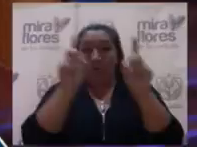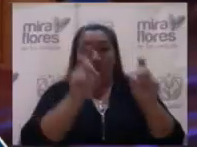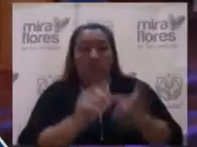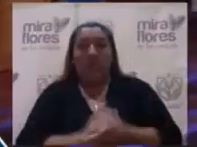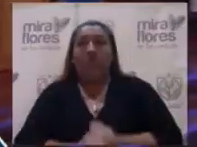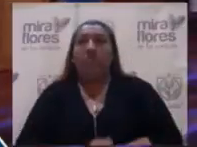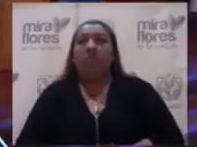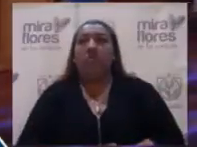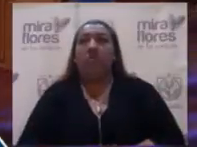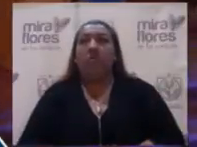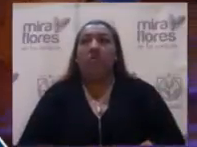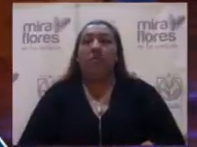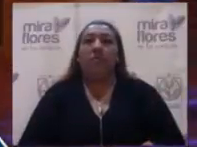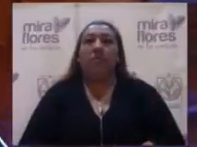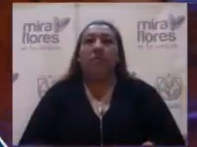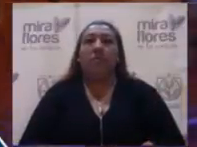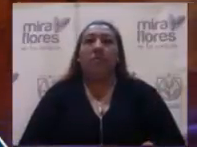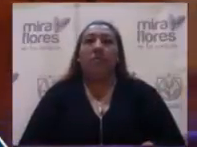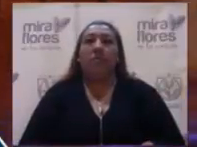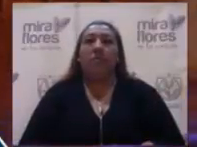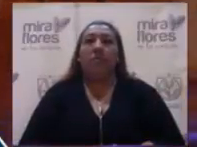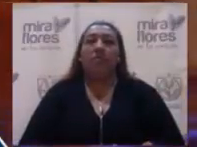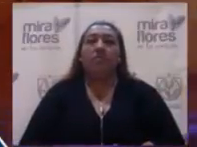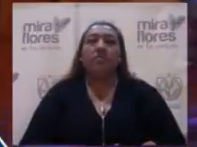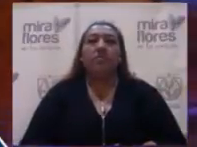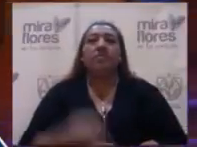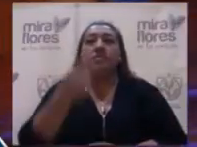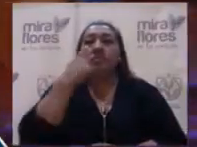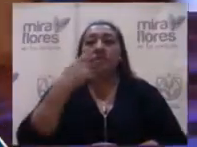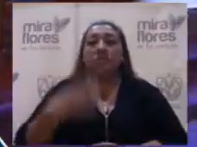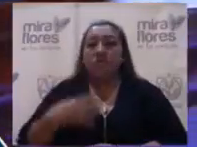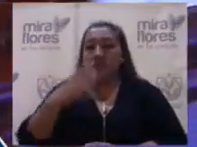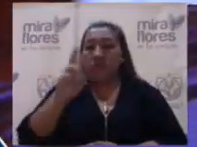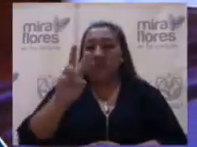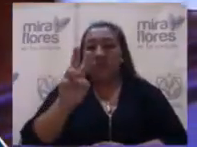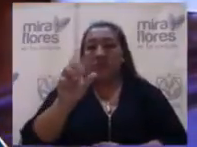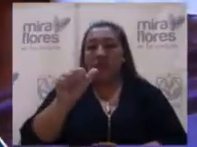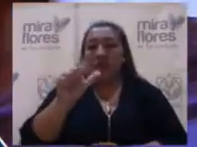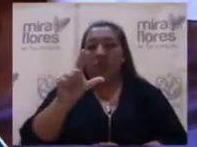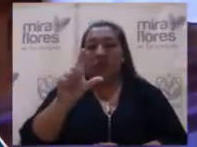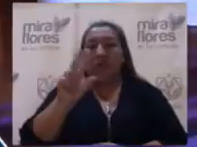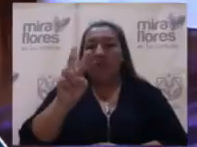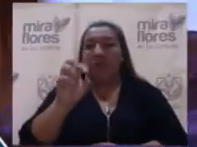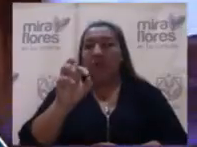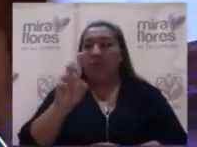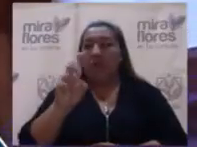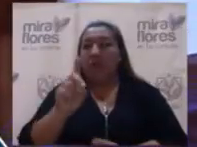realizar. Si no hay, sí, señor de Albertis, tiene usted el uso de la palabra.